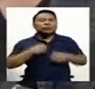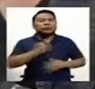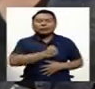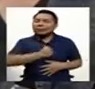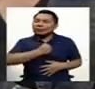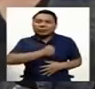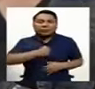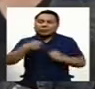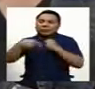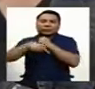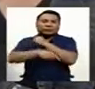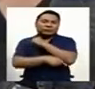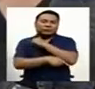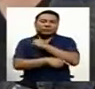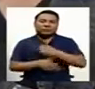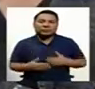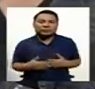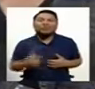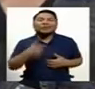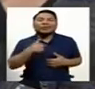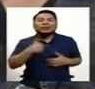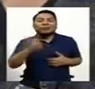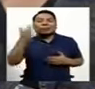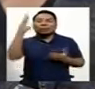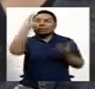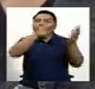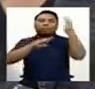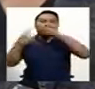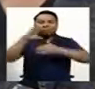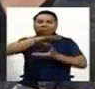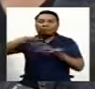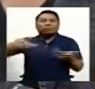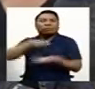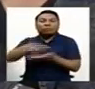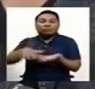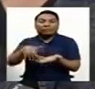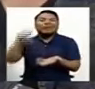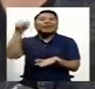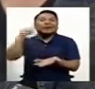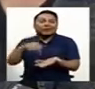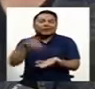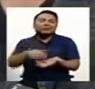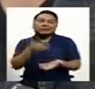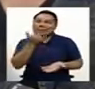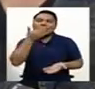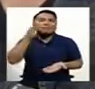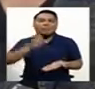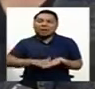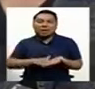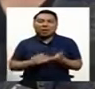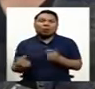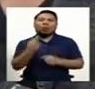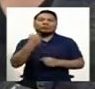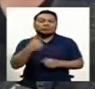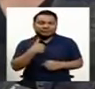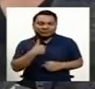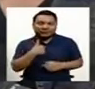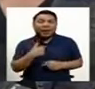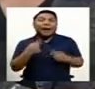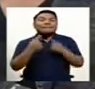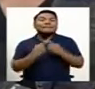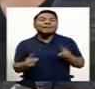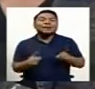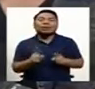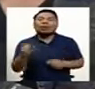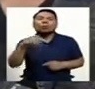profundamente. Ser descuidado y desprolijo es un defecto, pero no es, ni nunca